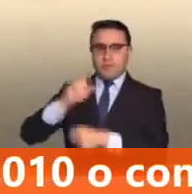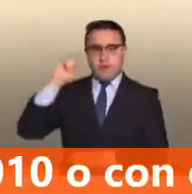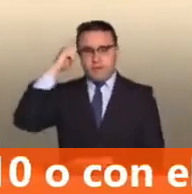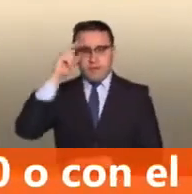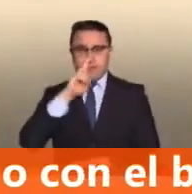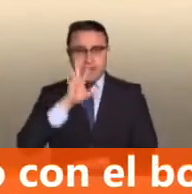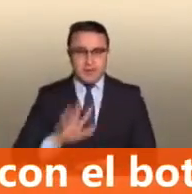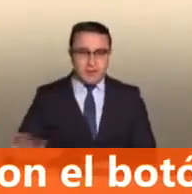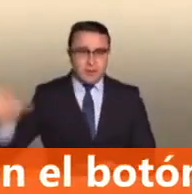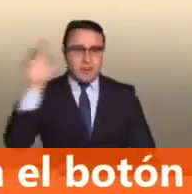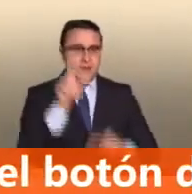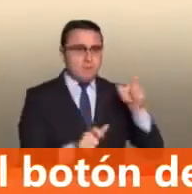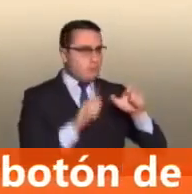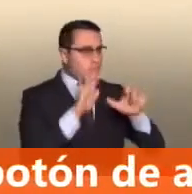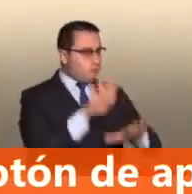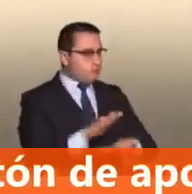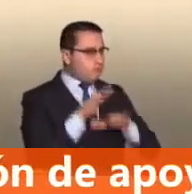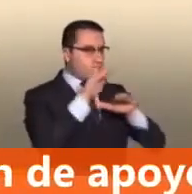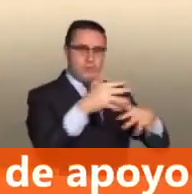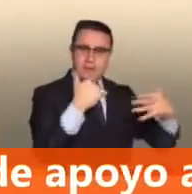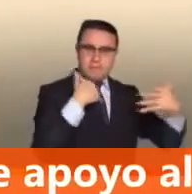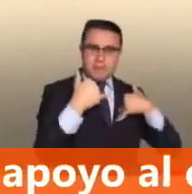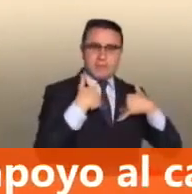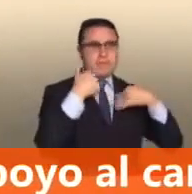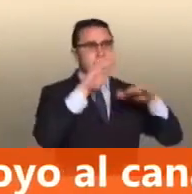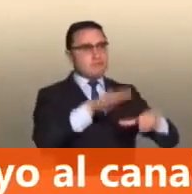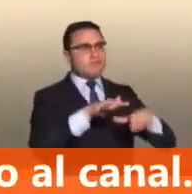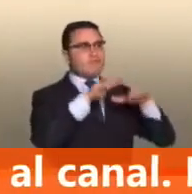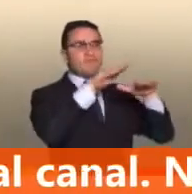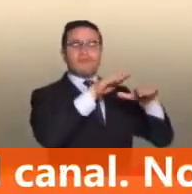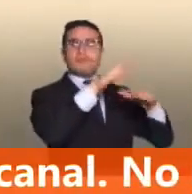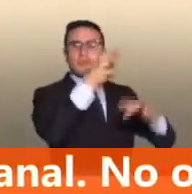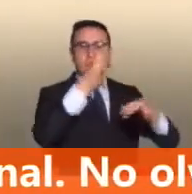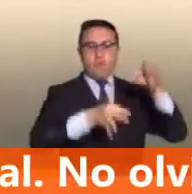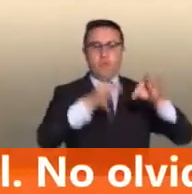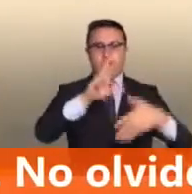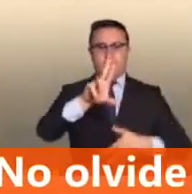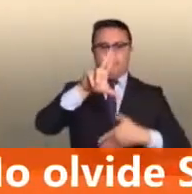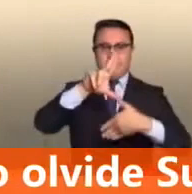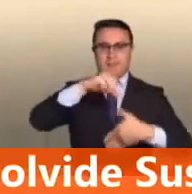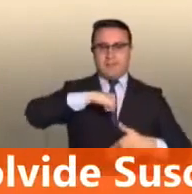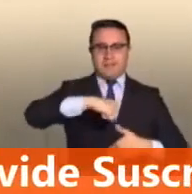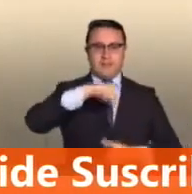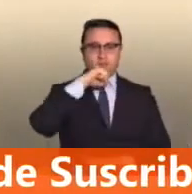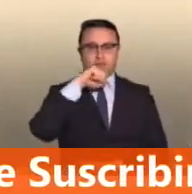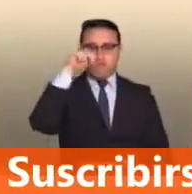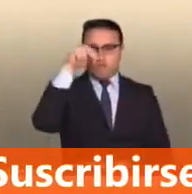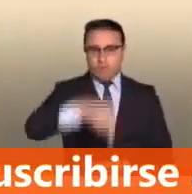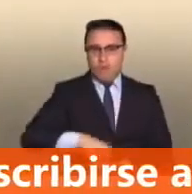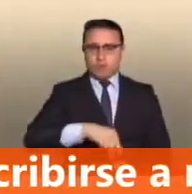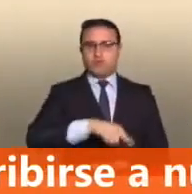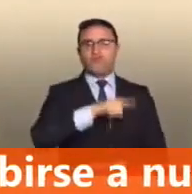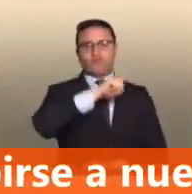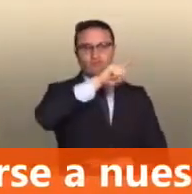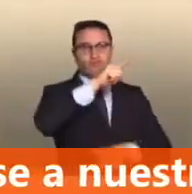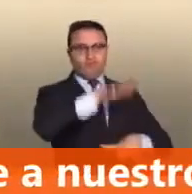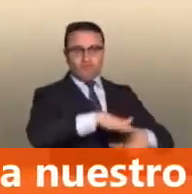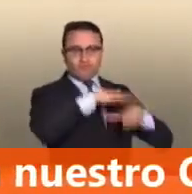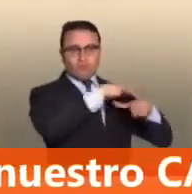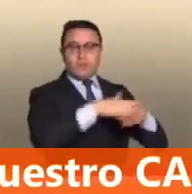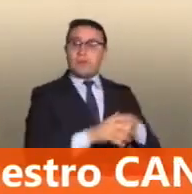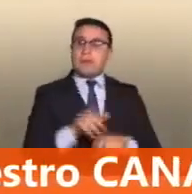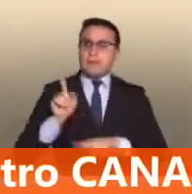a los representantes de las víctimas ante la Corte Interamericana de Derechos Humanos, a